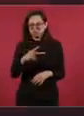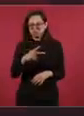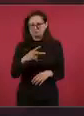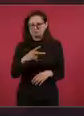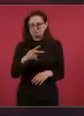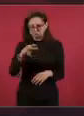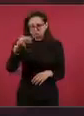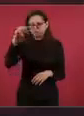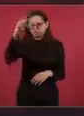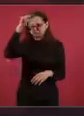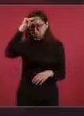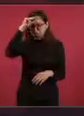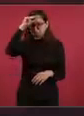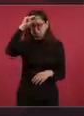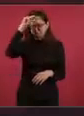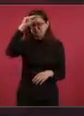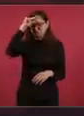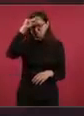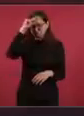con visión,